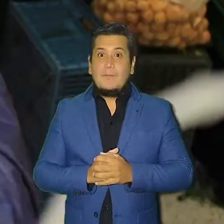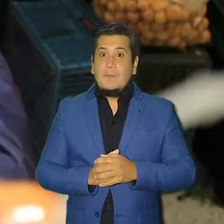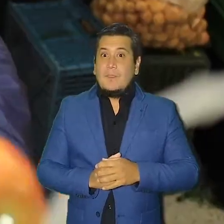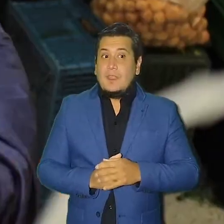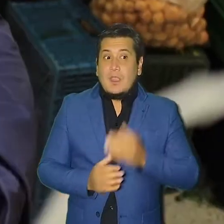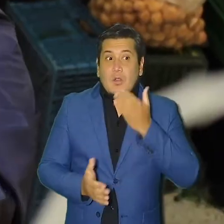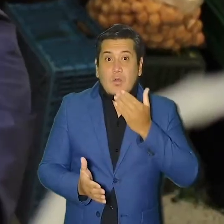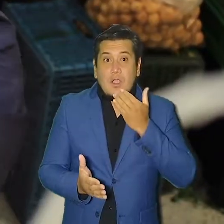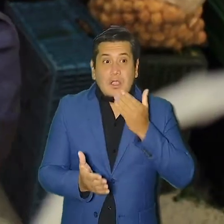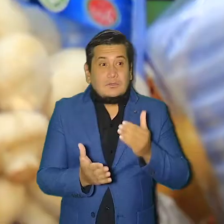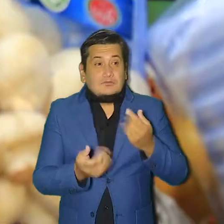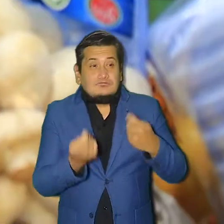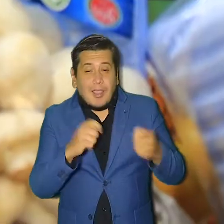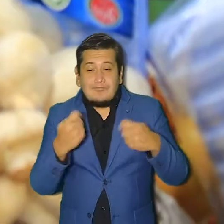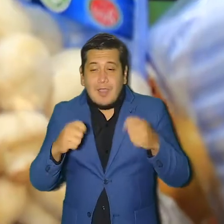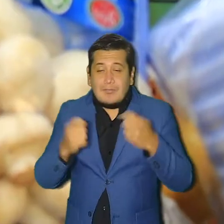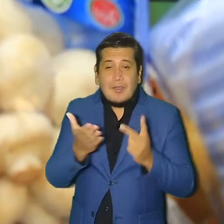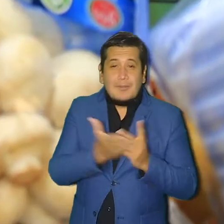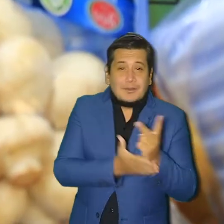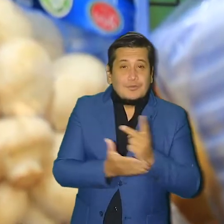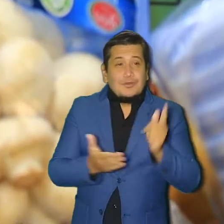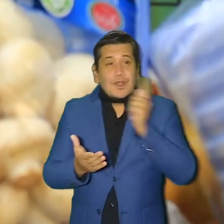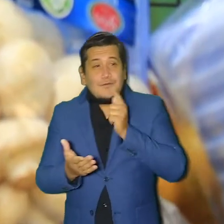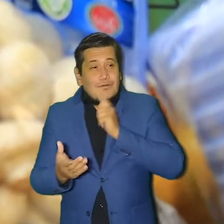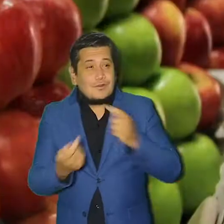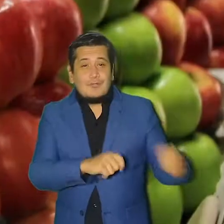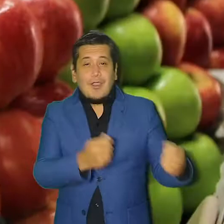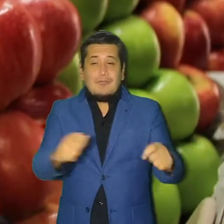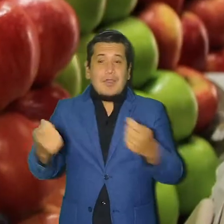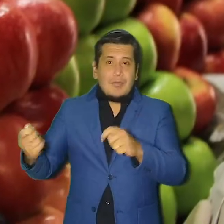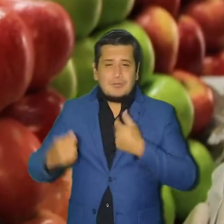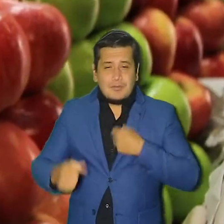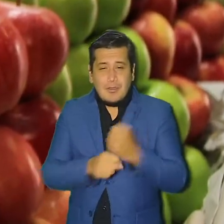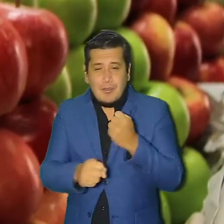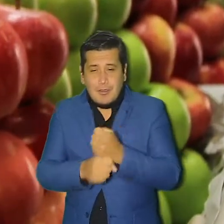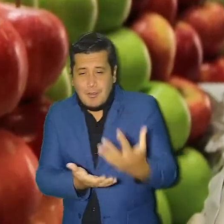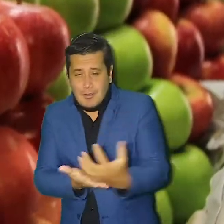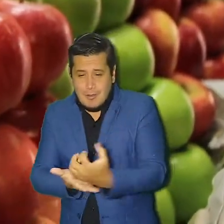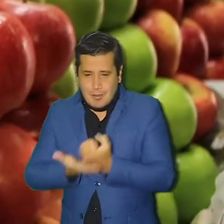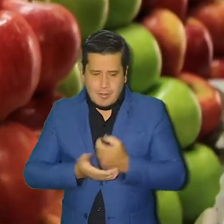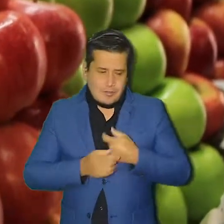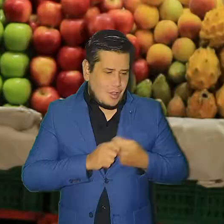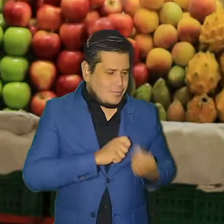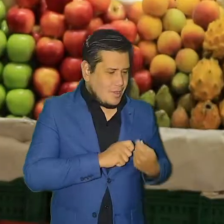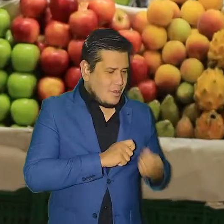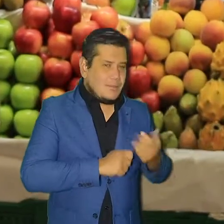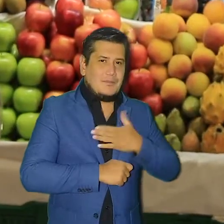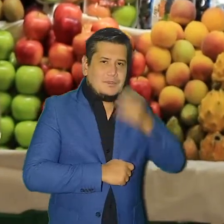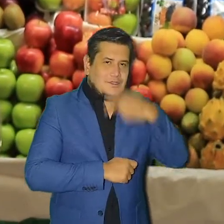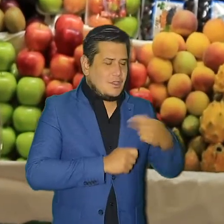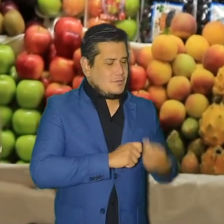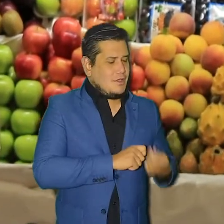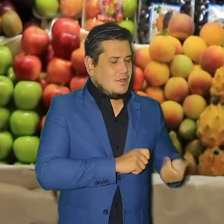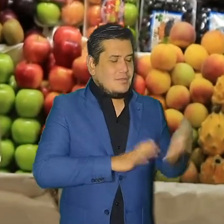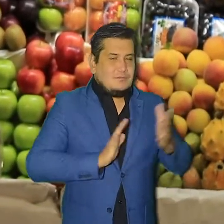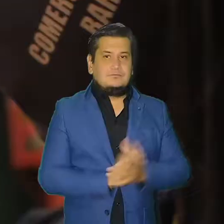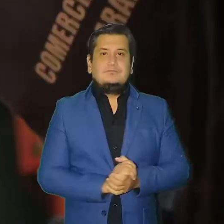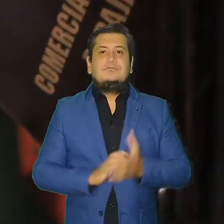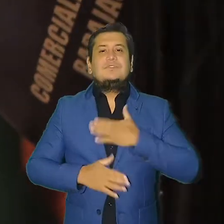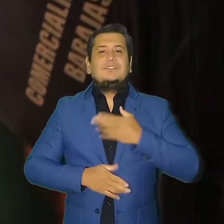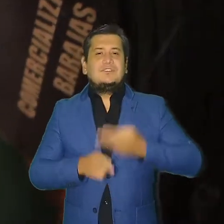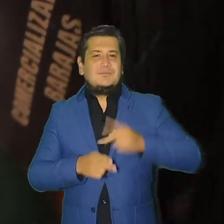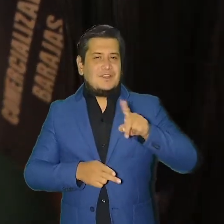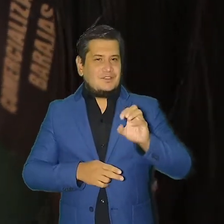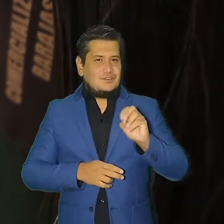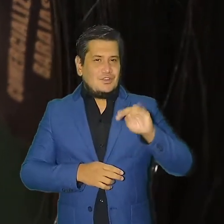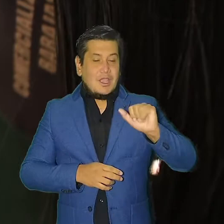produce. A raíz de la venta de frutas, de verduras, le puede dar buena educación a las hijas mías. Mi